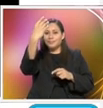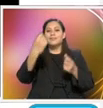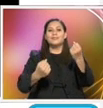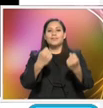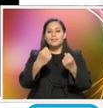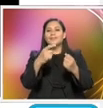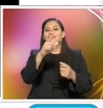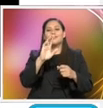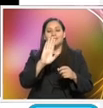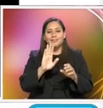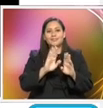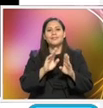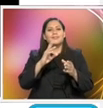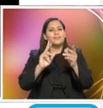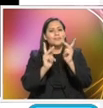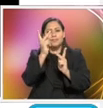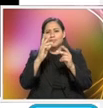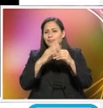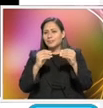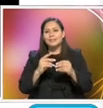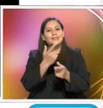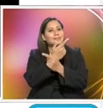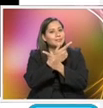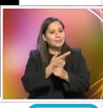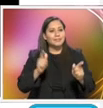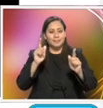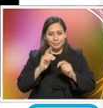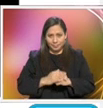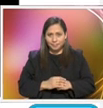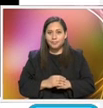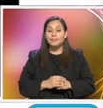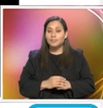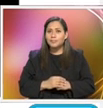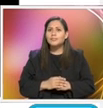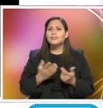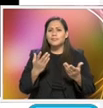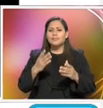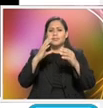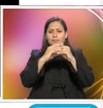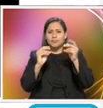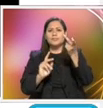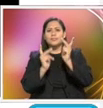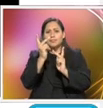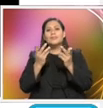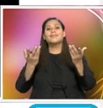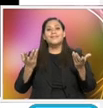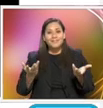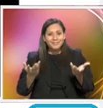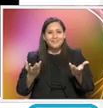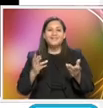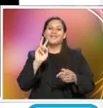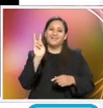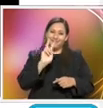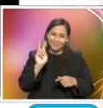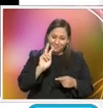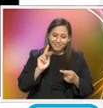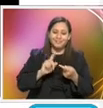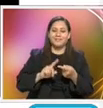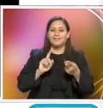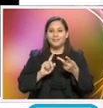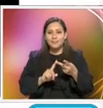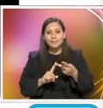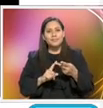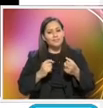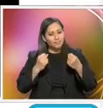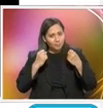comer. Ahí está, ahí lo estamos viendo. Comer, exactamente. ¿Y qué hacen las frutas y verduras? Pues nos dan las vitaminas,